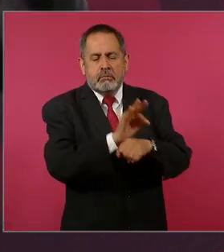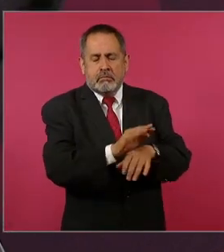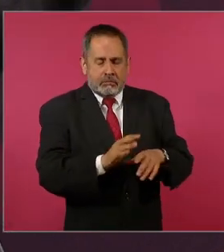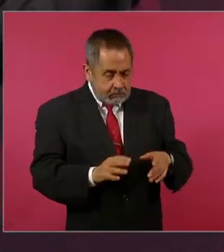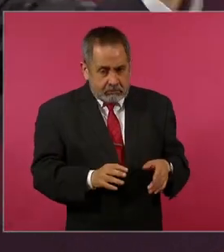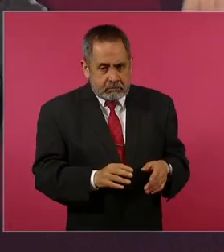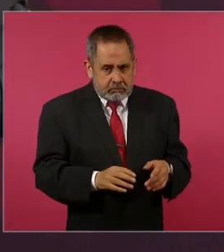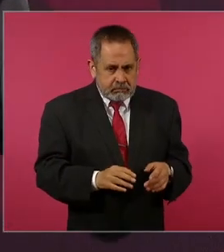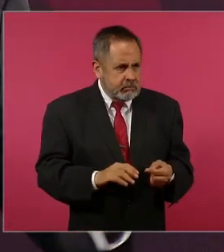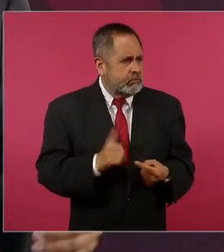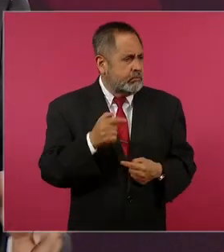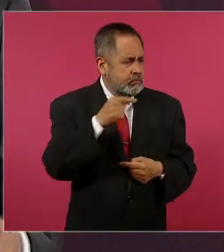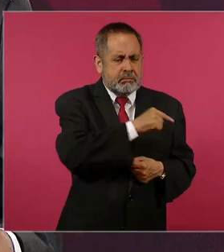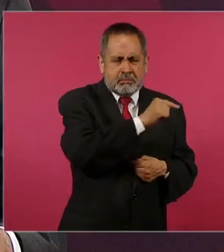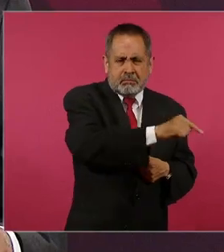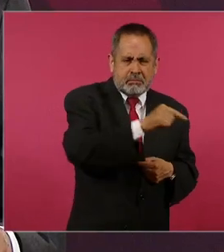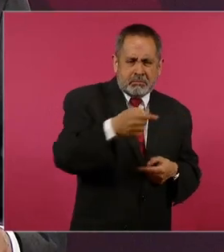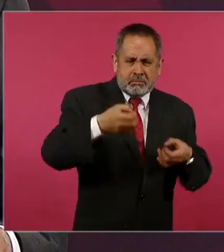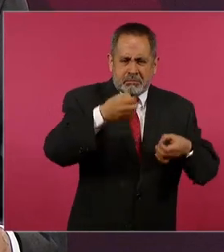y otros ministros